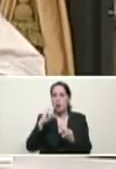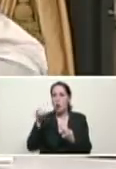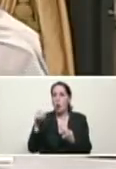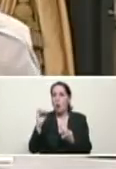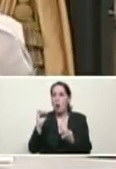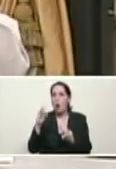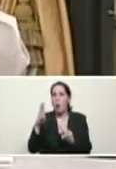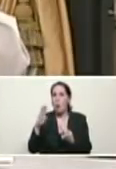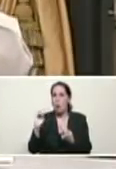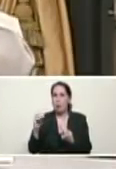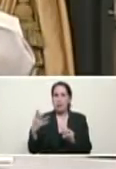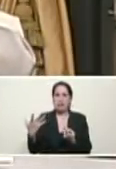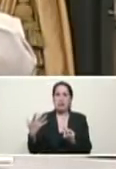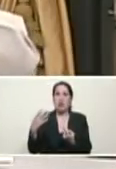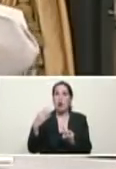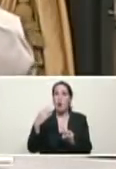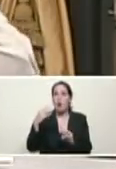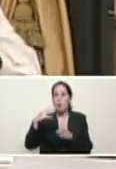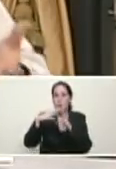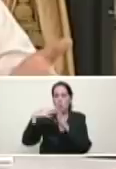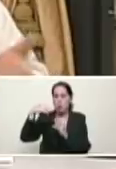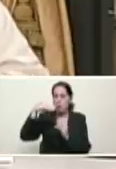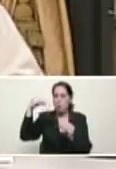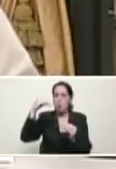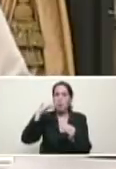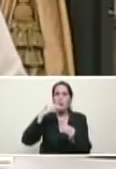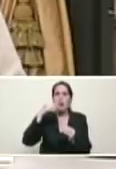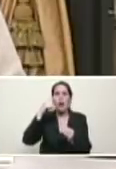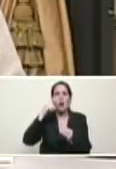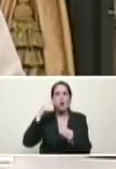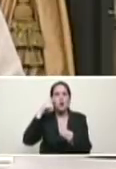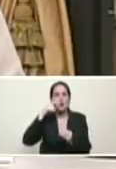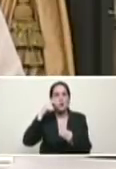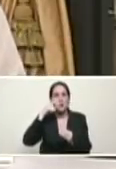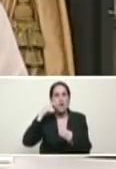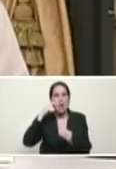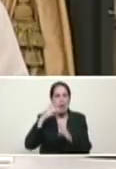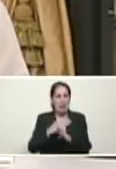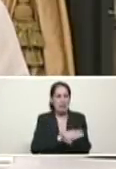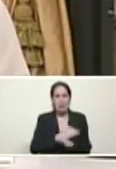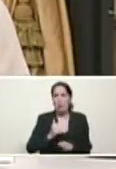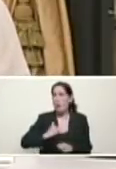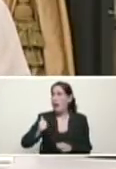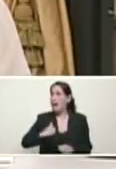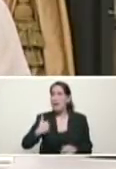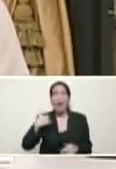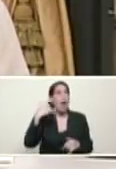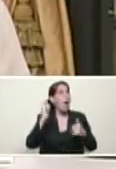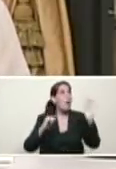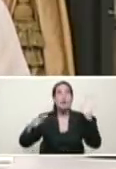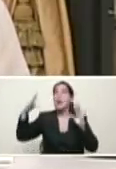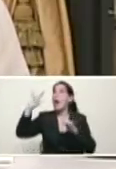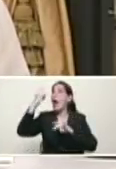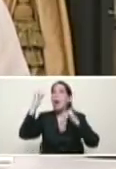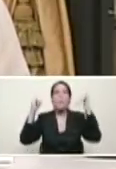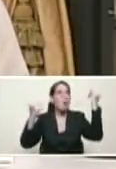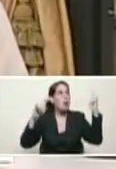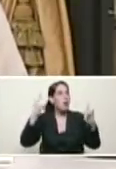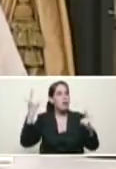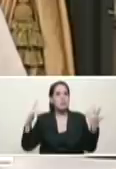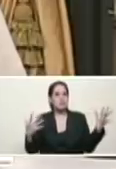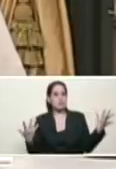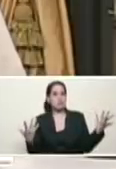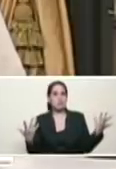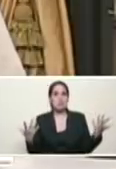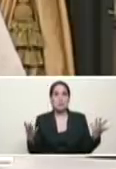tengo tiempo y no me como una puma rosa. No sé dónde conseguir una puma rosa. Antes en cualquier calle de Caracas conseguí un árbol de puma rosa. Y las que no se